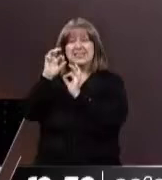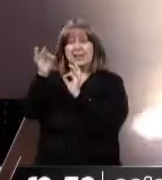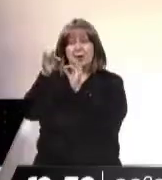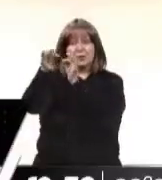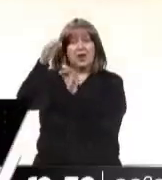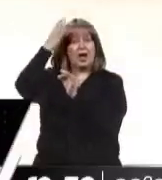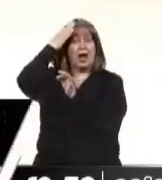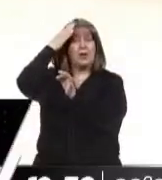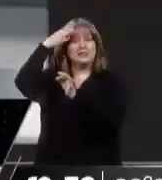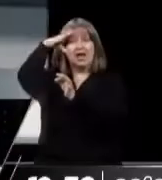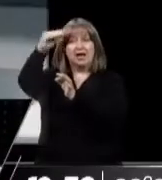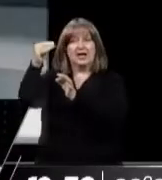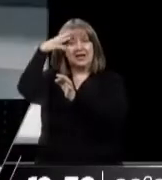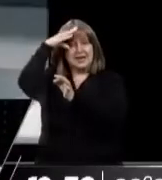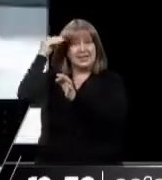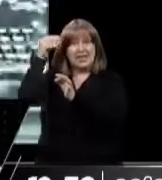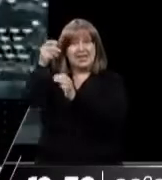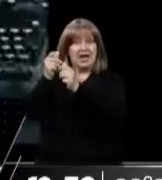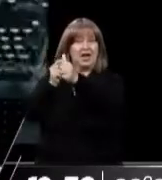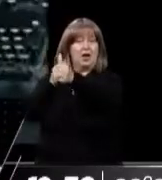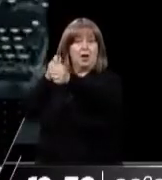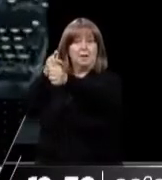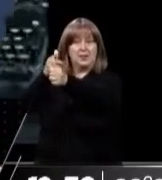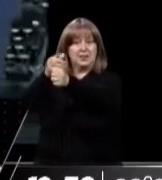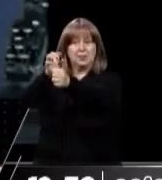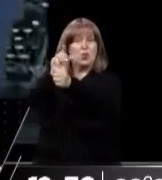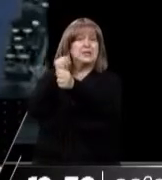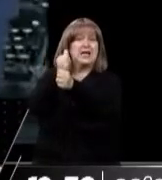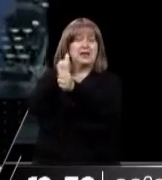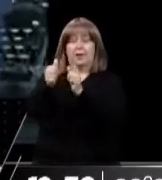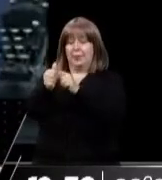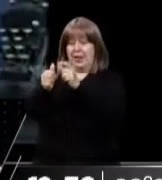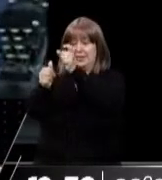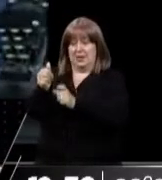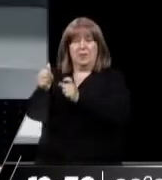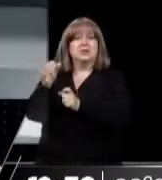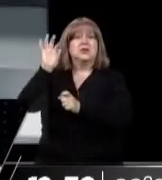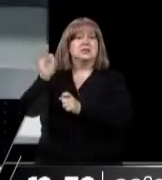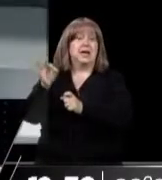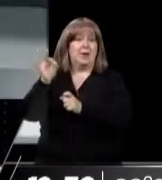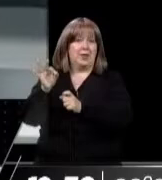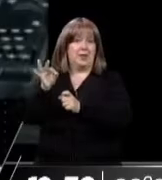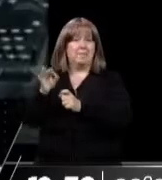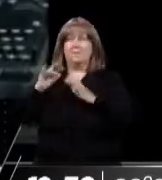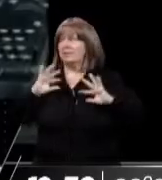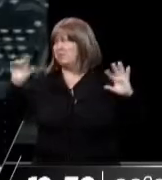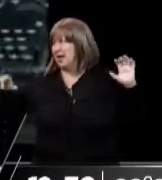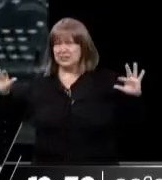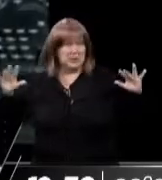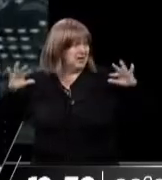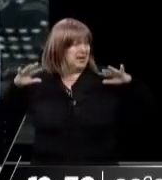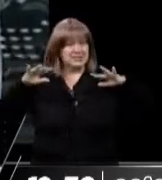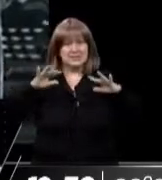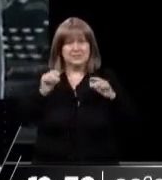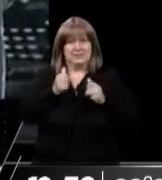sistemas de seguridad en circunstancias como esa falla en esas personas sabía que estaba en medio de una multitud que iba